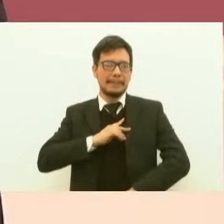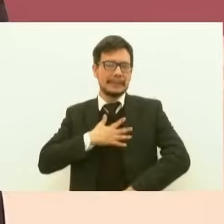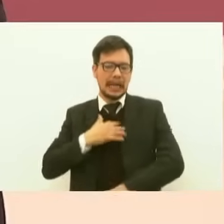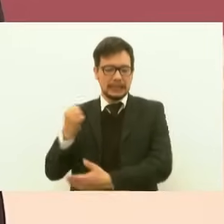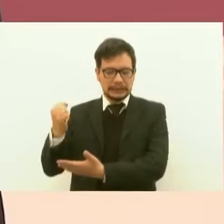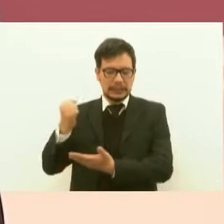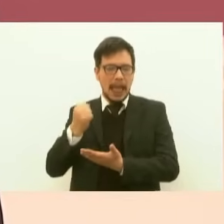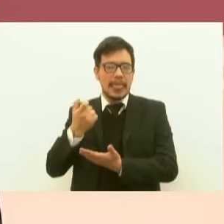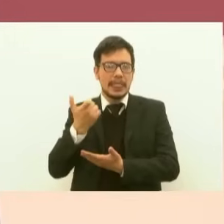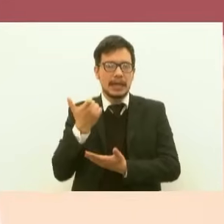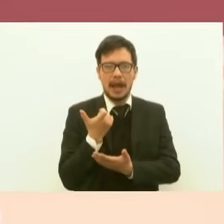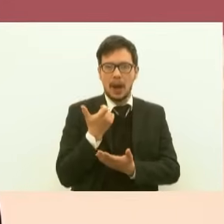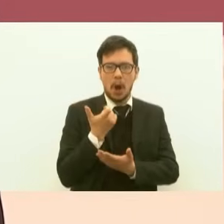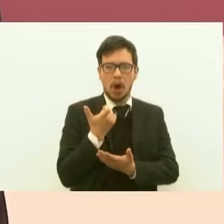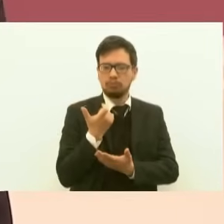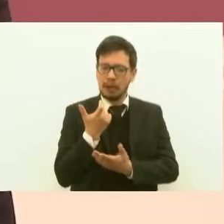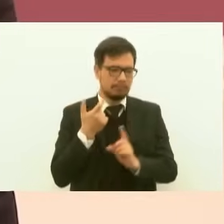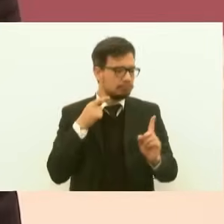pasó a la historia.